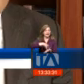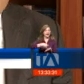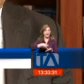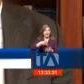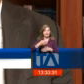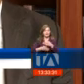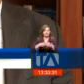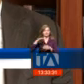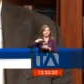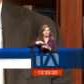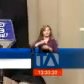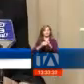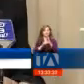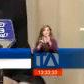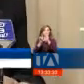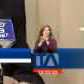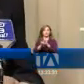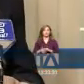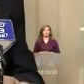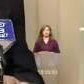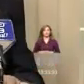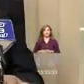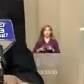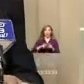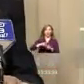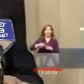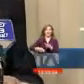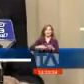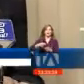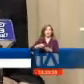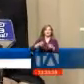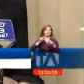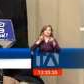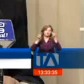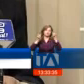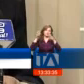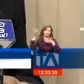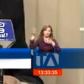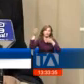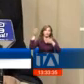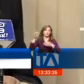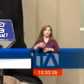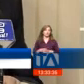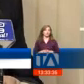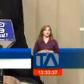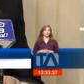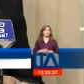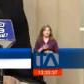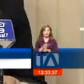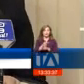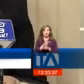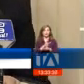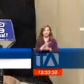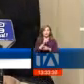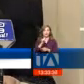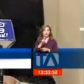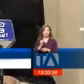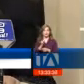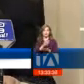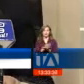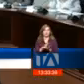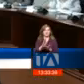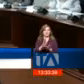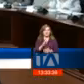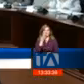fue una clara violación a la ley. Si es que por cuestiones políticas salgo del Consejo Electoral, saldré por la puerta